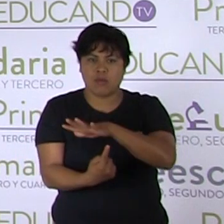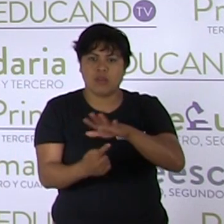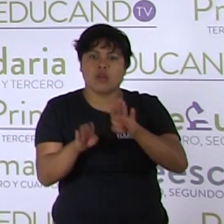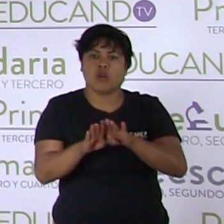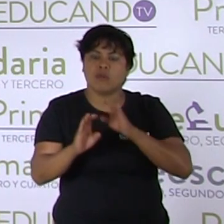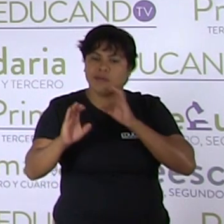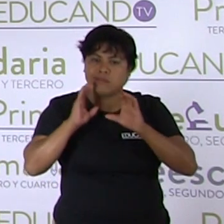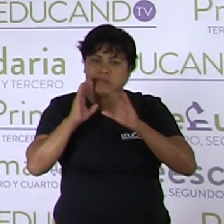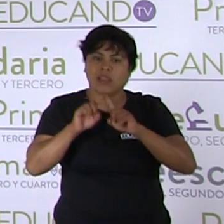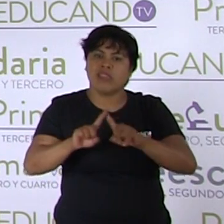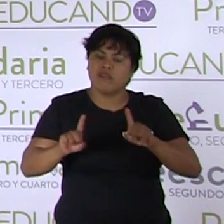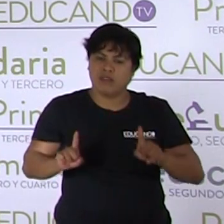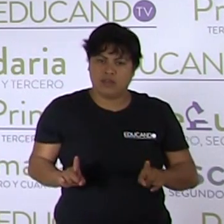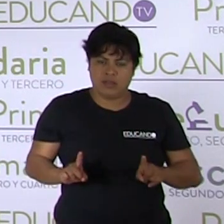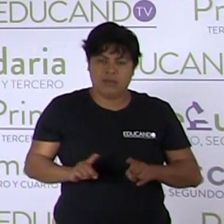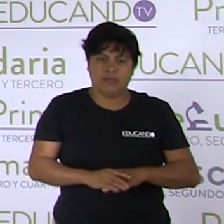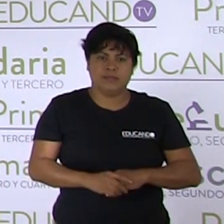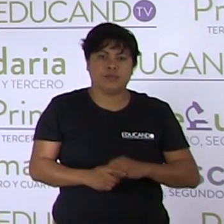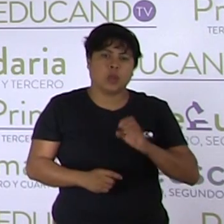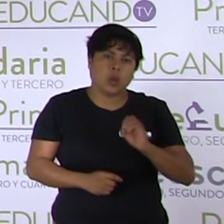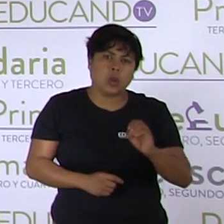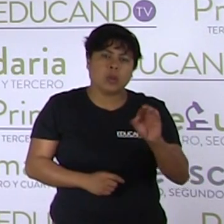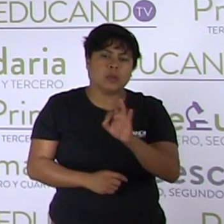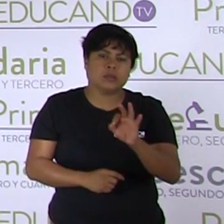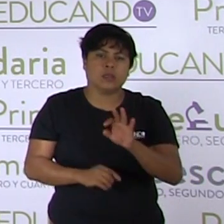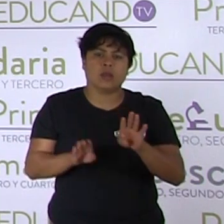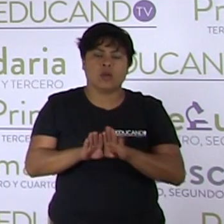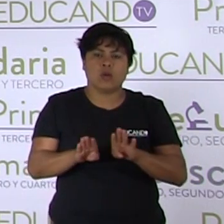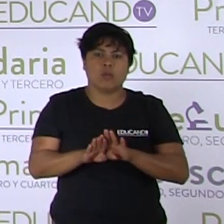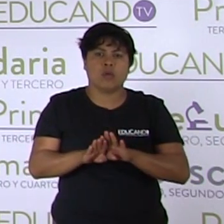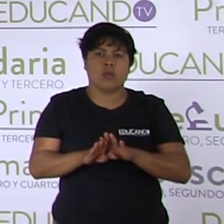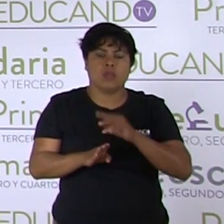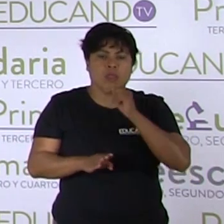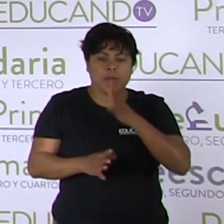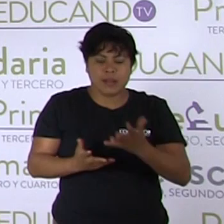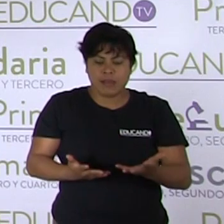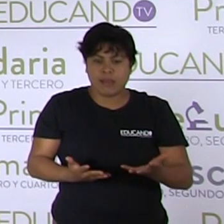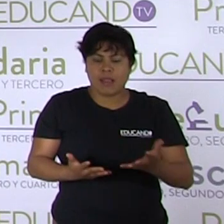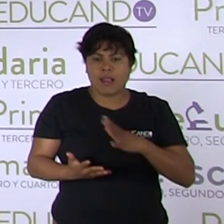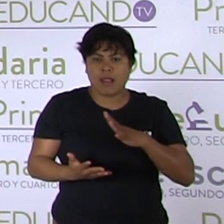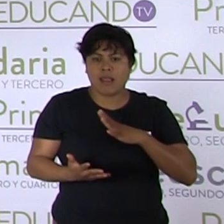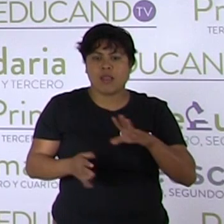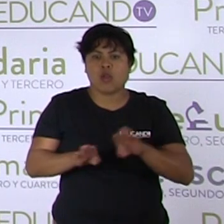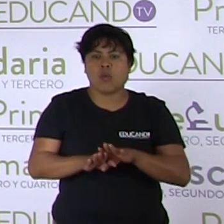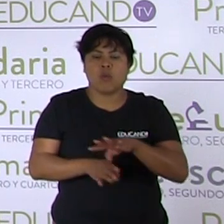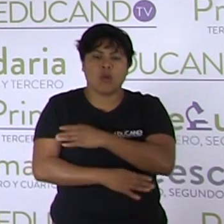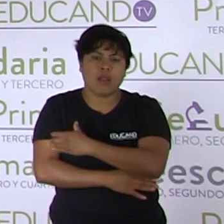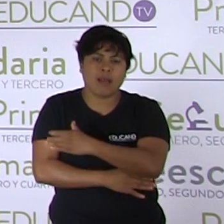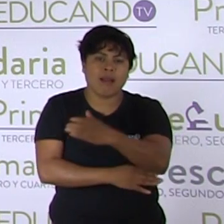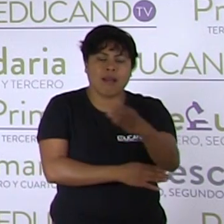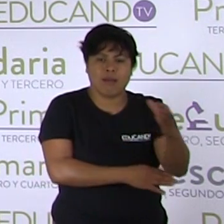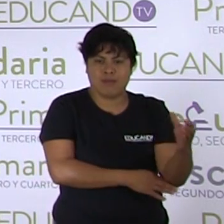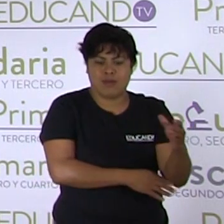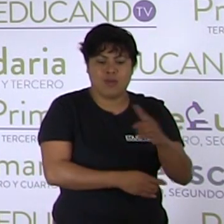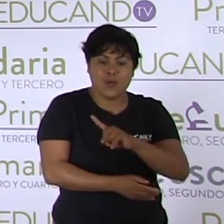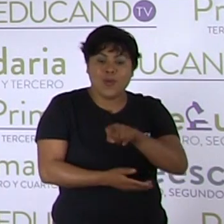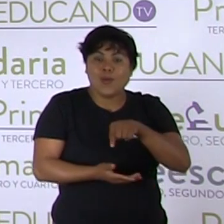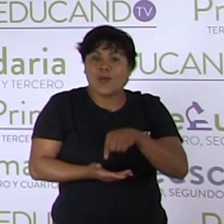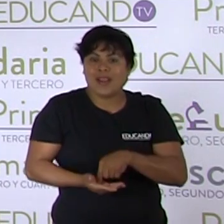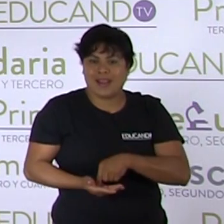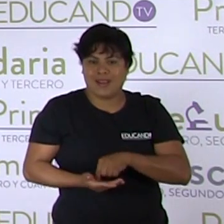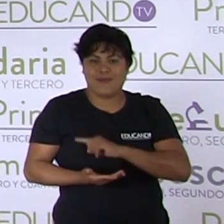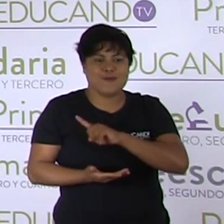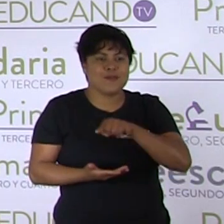pues sea distinto. O bien también influye el campo, el área, el